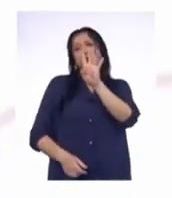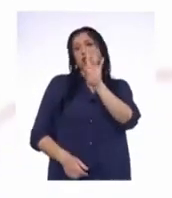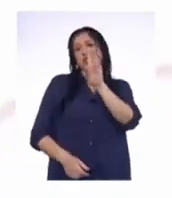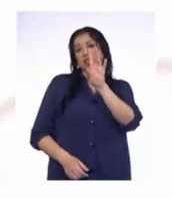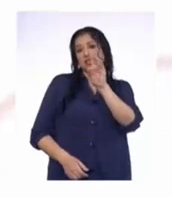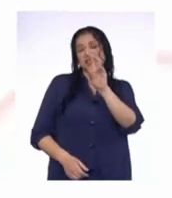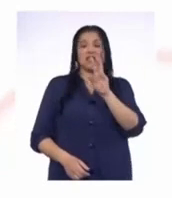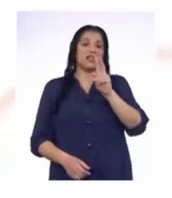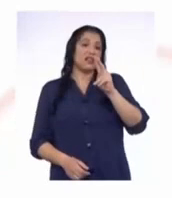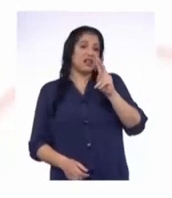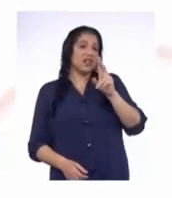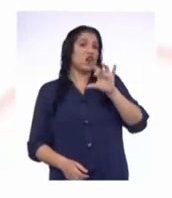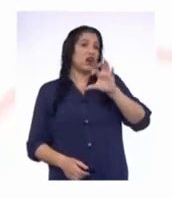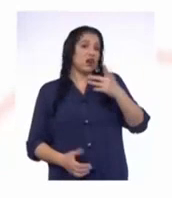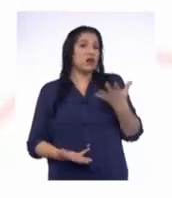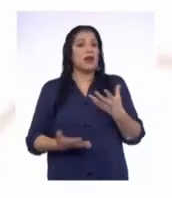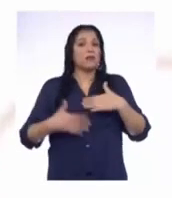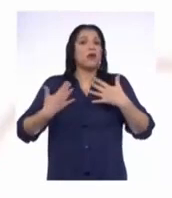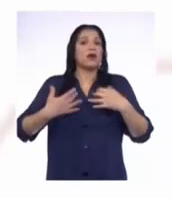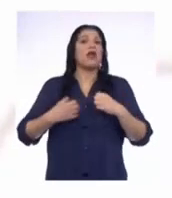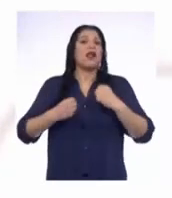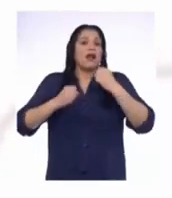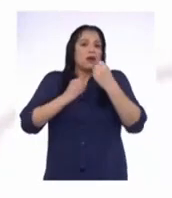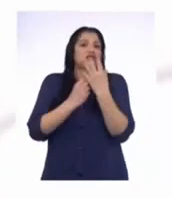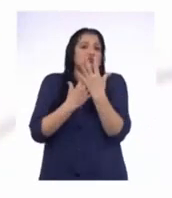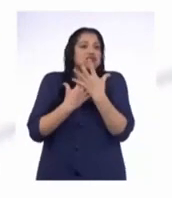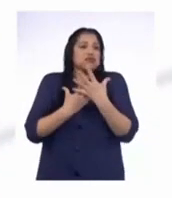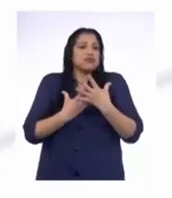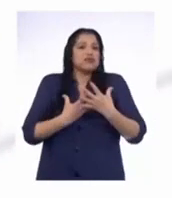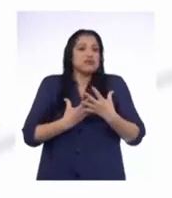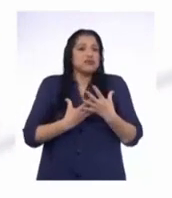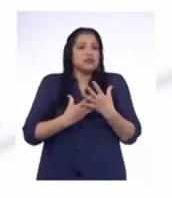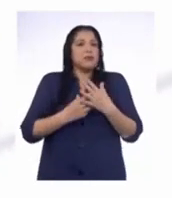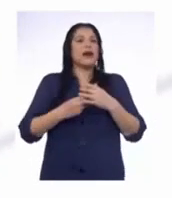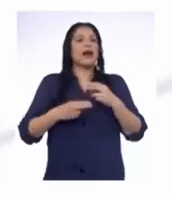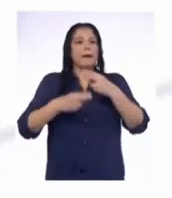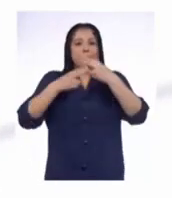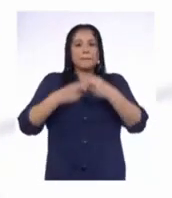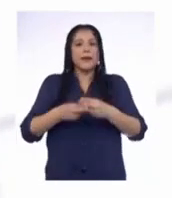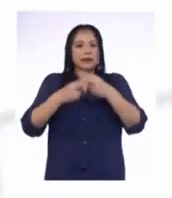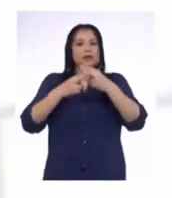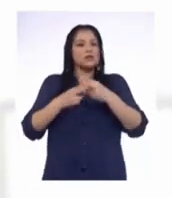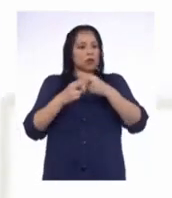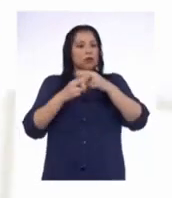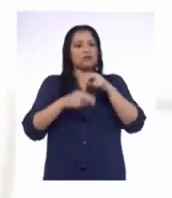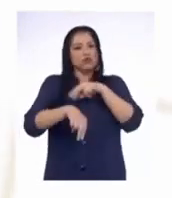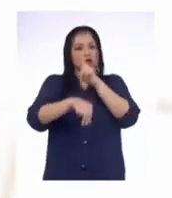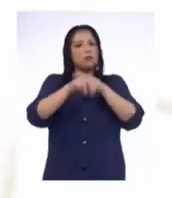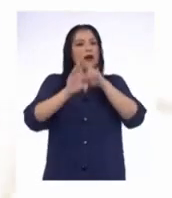747 kilocalorías por gastar para volver a su peso normal.